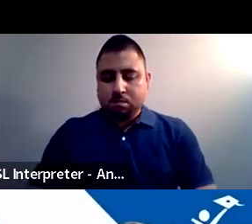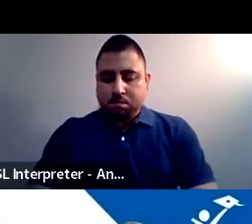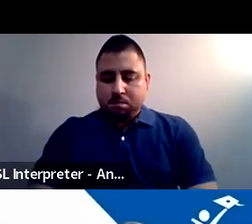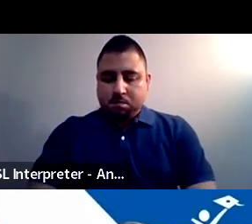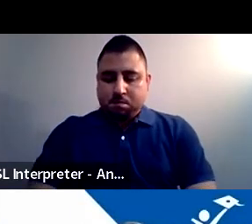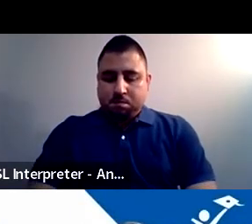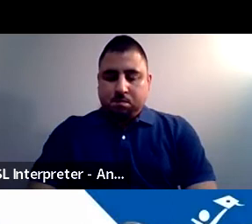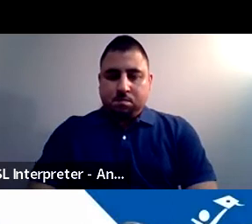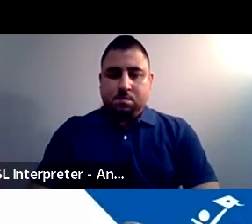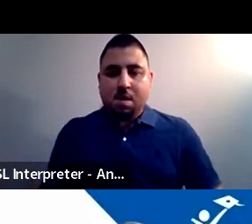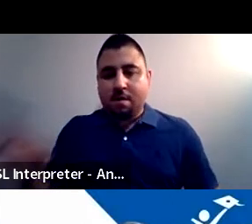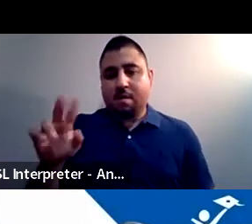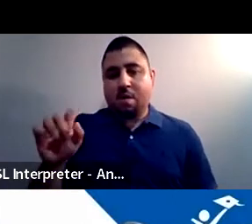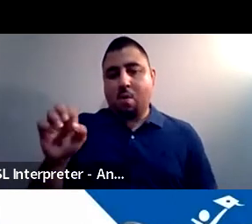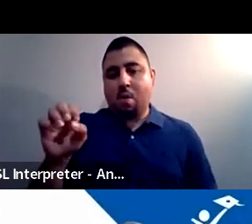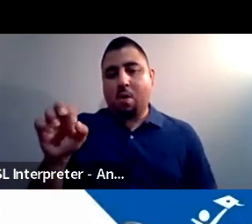Has Ms. Flores spoken?